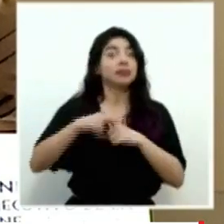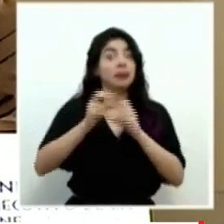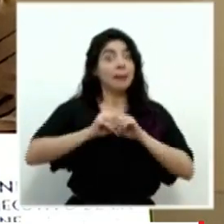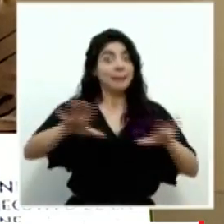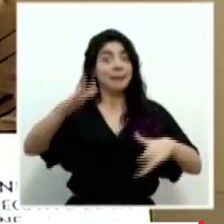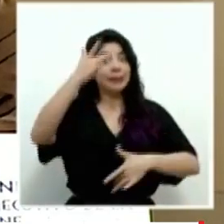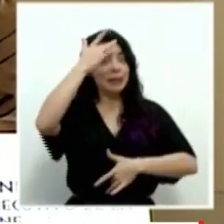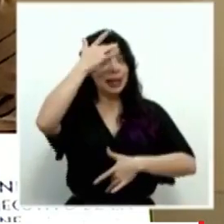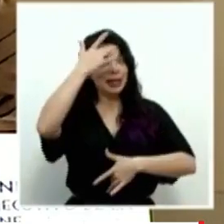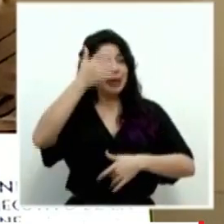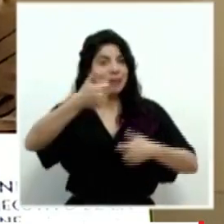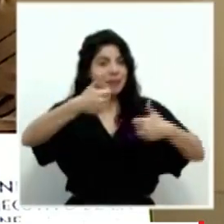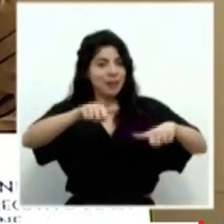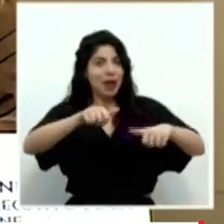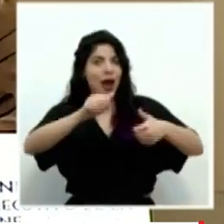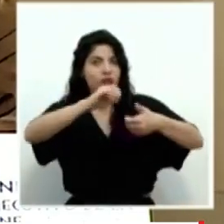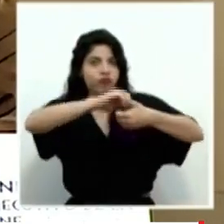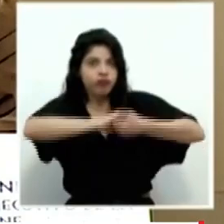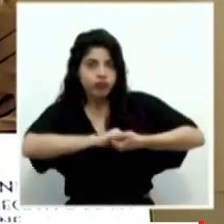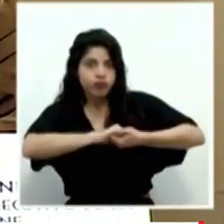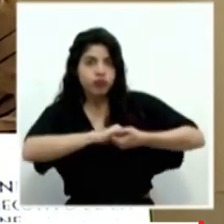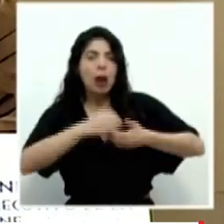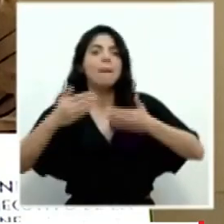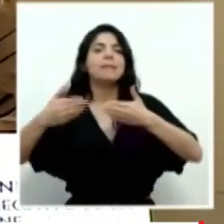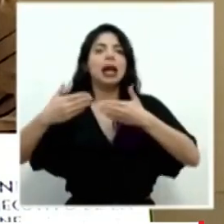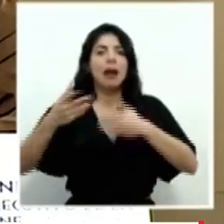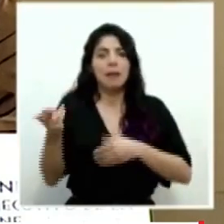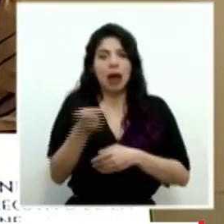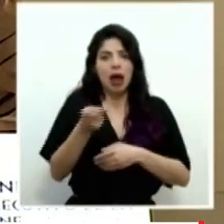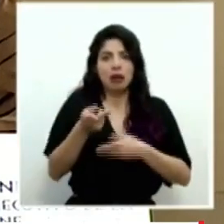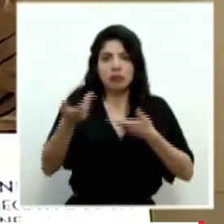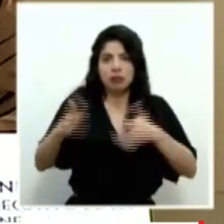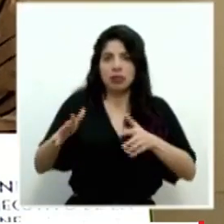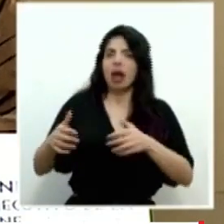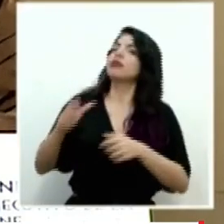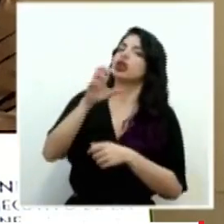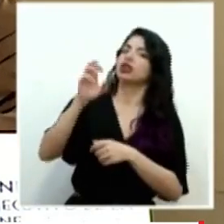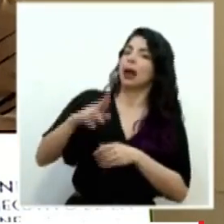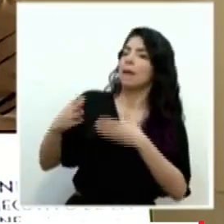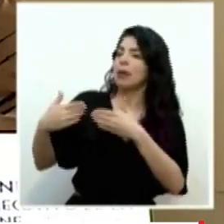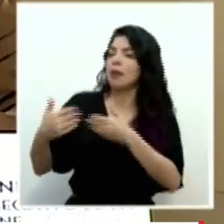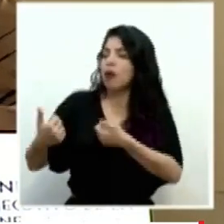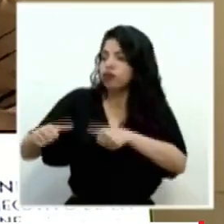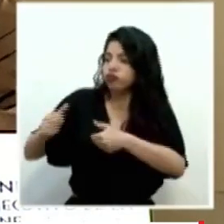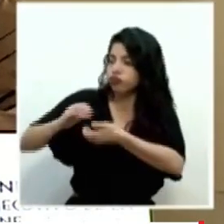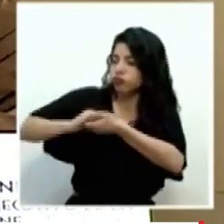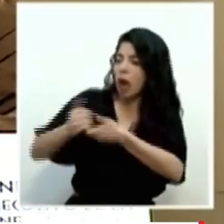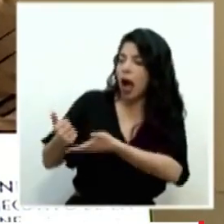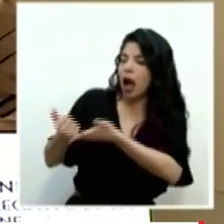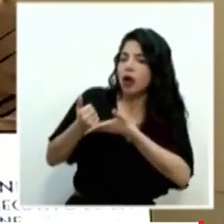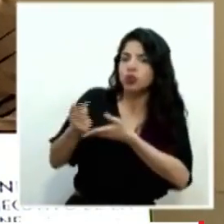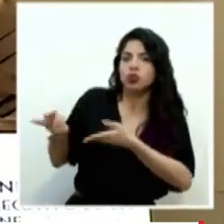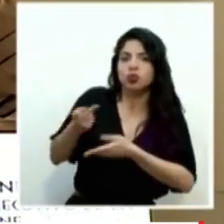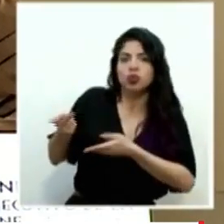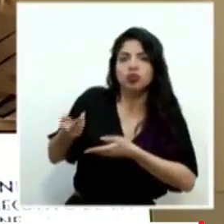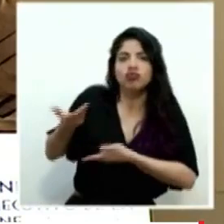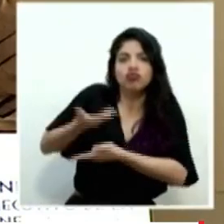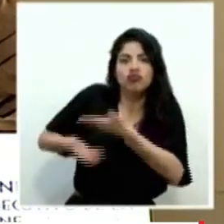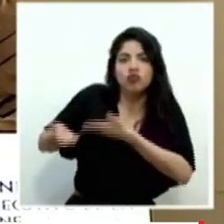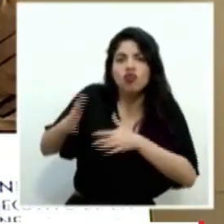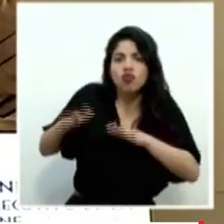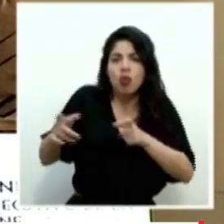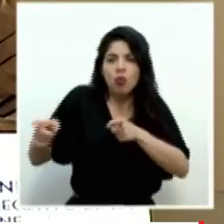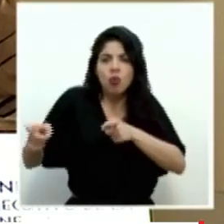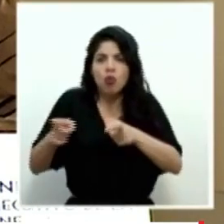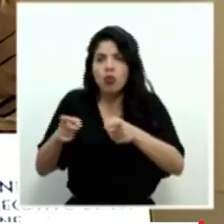estableció como parte de este convenio un acuerdo con Panamá para poder hacer la contención y con el resto de los países, algo